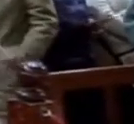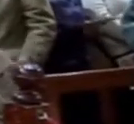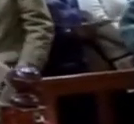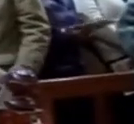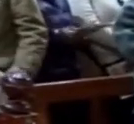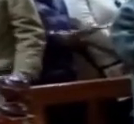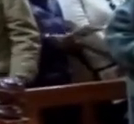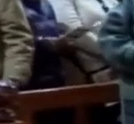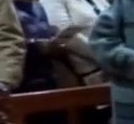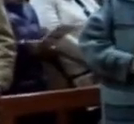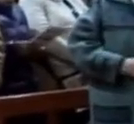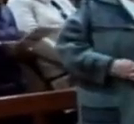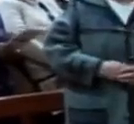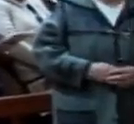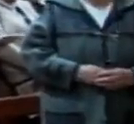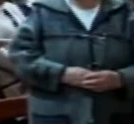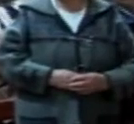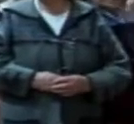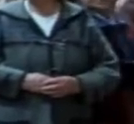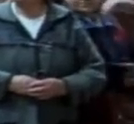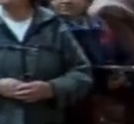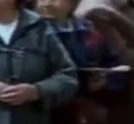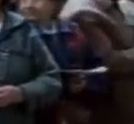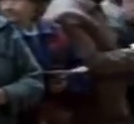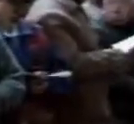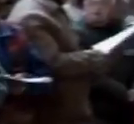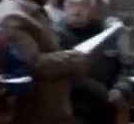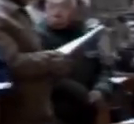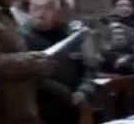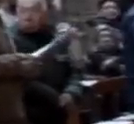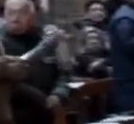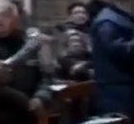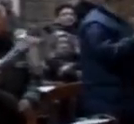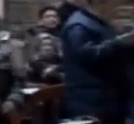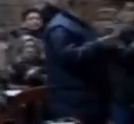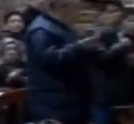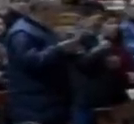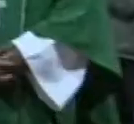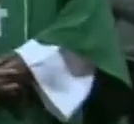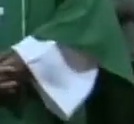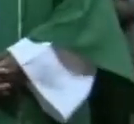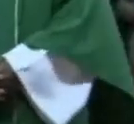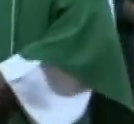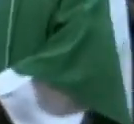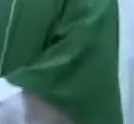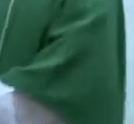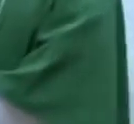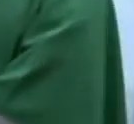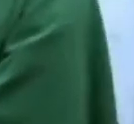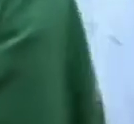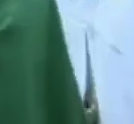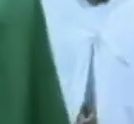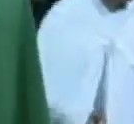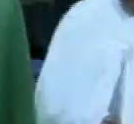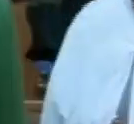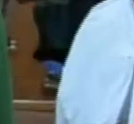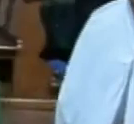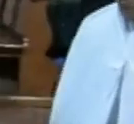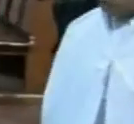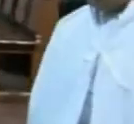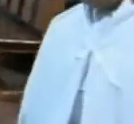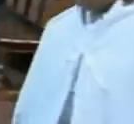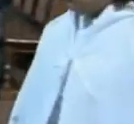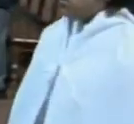tus oraciones. El saludo a quienes nos siguen a través de los diferentes medios de comunicación, a través de la red PAT a nivel nacional.